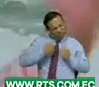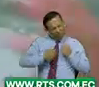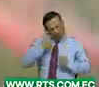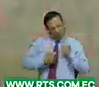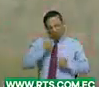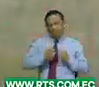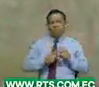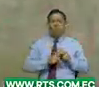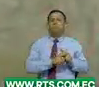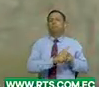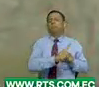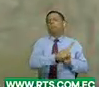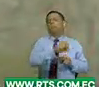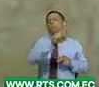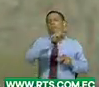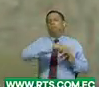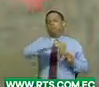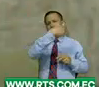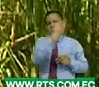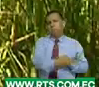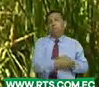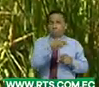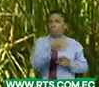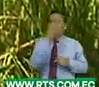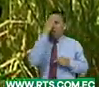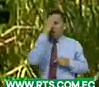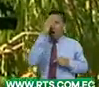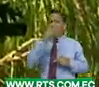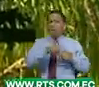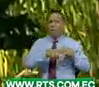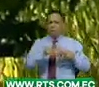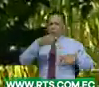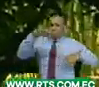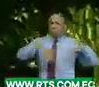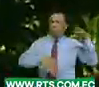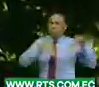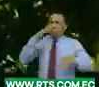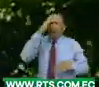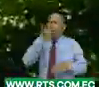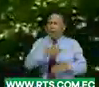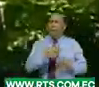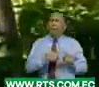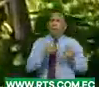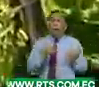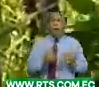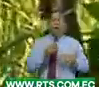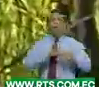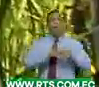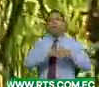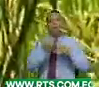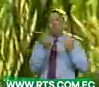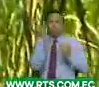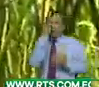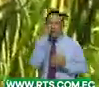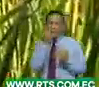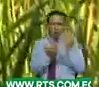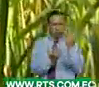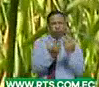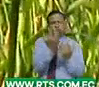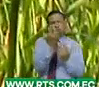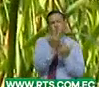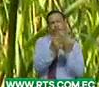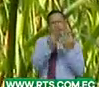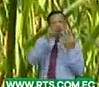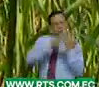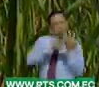a pesar de ser muy buena nada dura la maleza que predomina en el estero san enrique evitó que de dis pudiera maniobrar su cuerpo sobre el